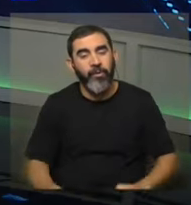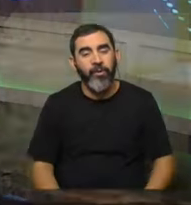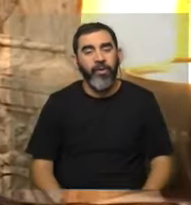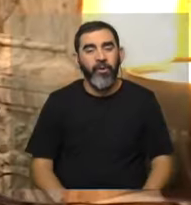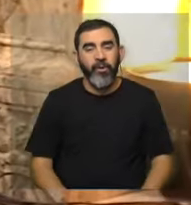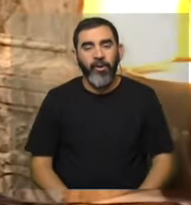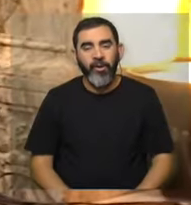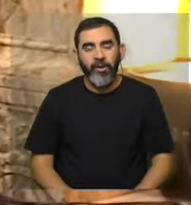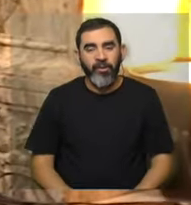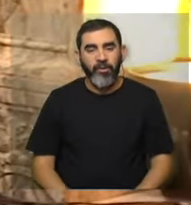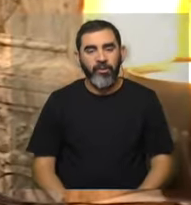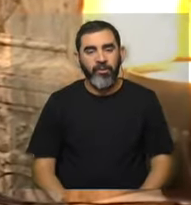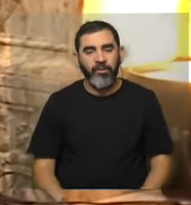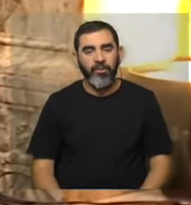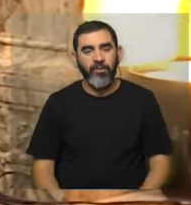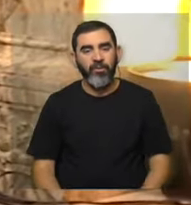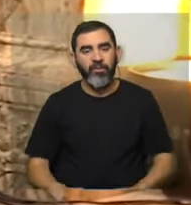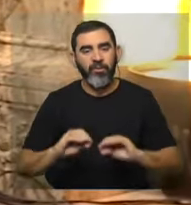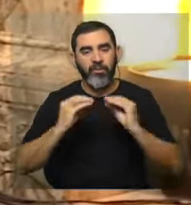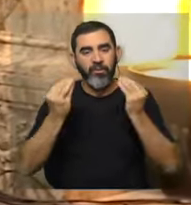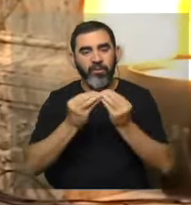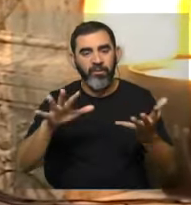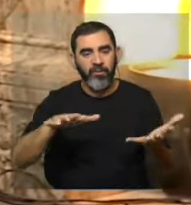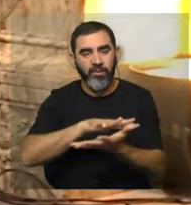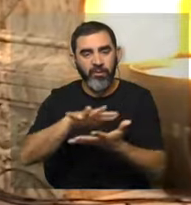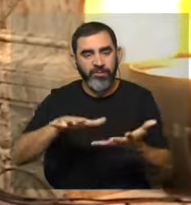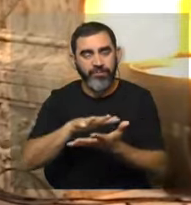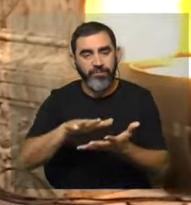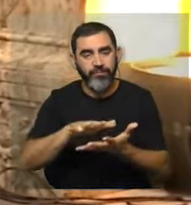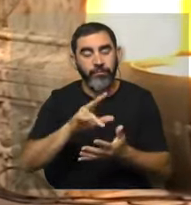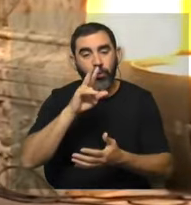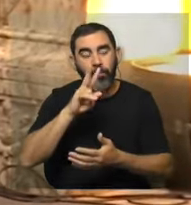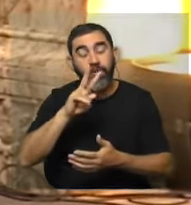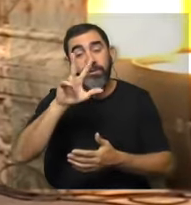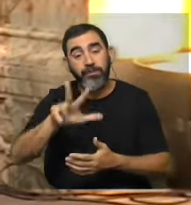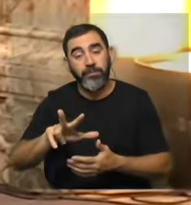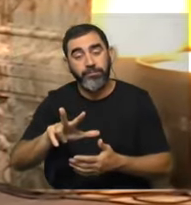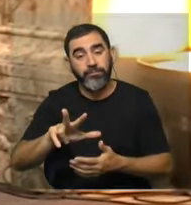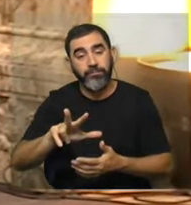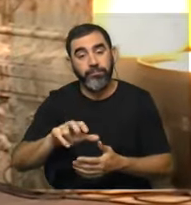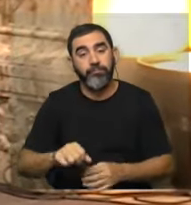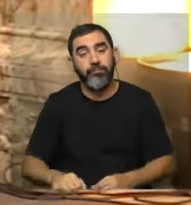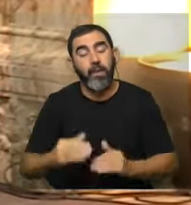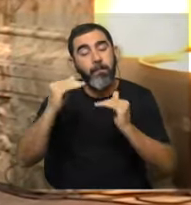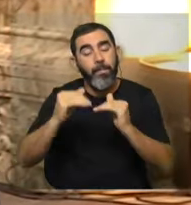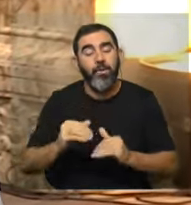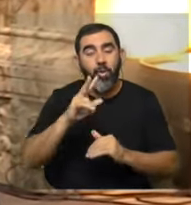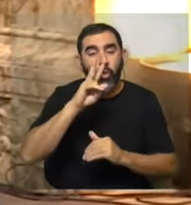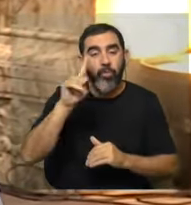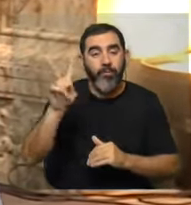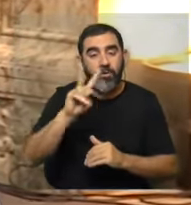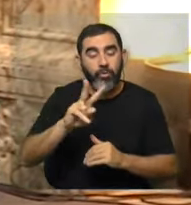ciberdelitos en cuanto a la a la cantidad de situaciones en el 2023 tuvimos menos que en el